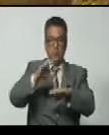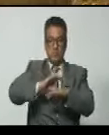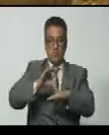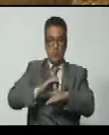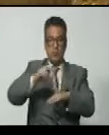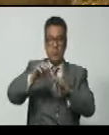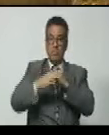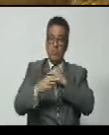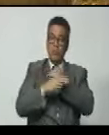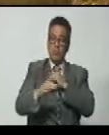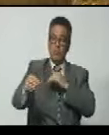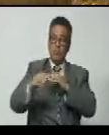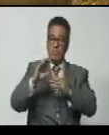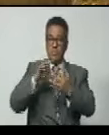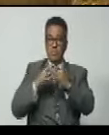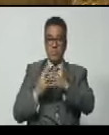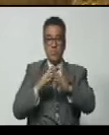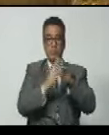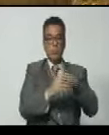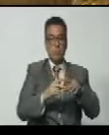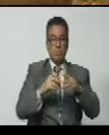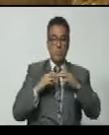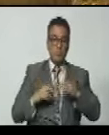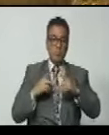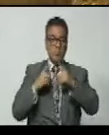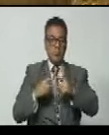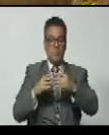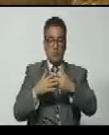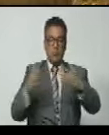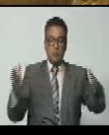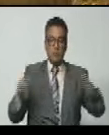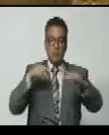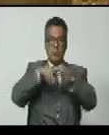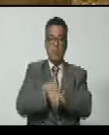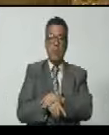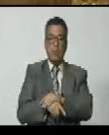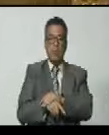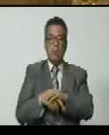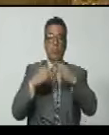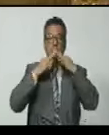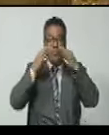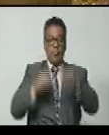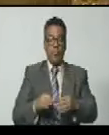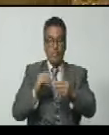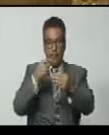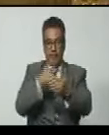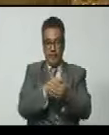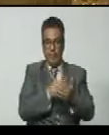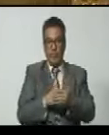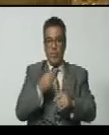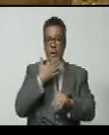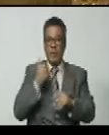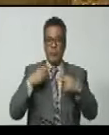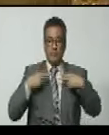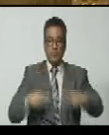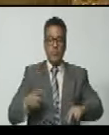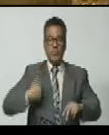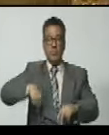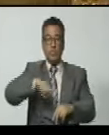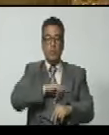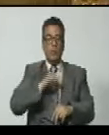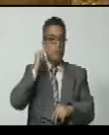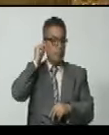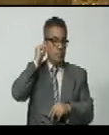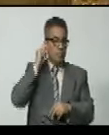estatales, municipales y comunales, con el fin de ampliar el acceso para garantizar los recursos para la mejor calidad de vida de nuestras